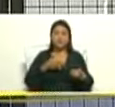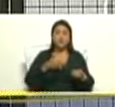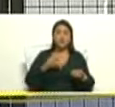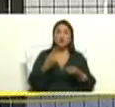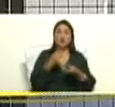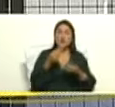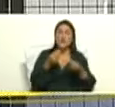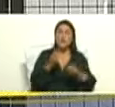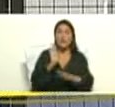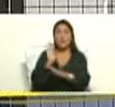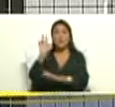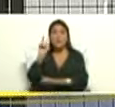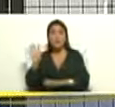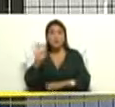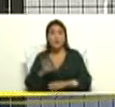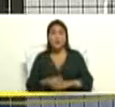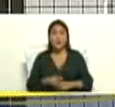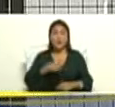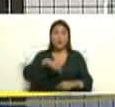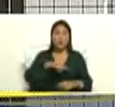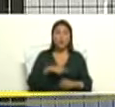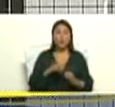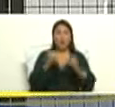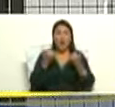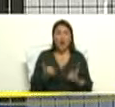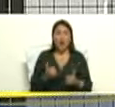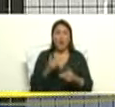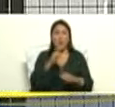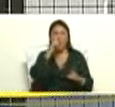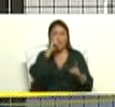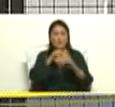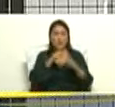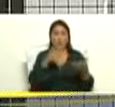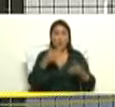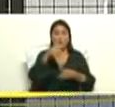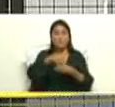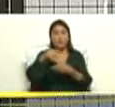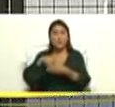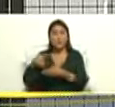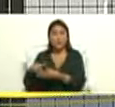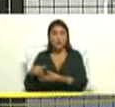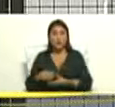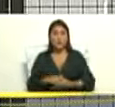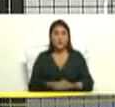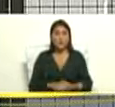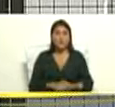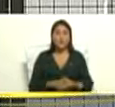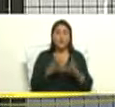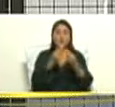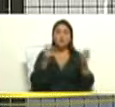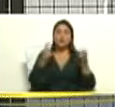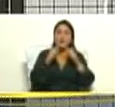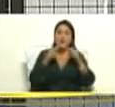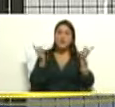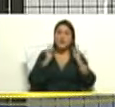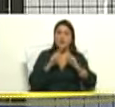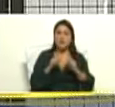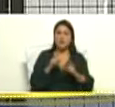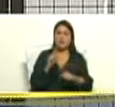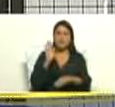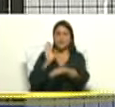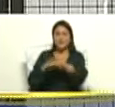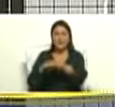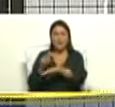patria vamos por el camino electoral nos dijo solo por el camino electoral y muchos dijimos Freddy Bernal